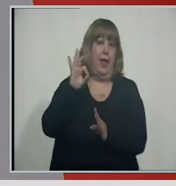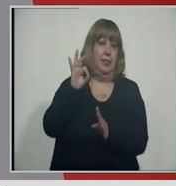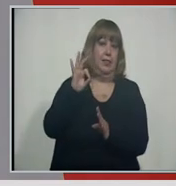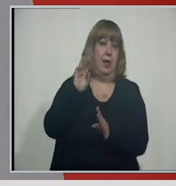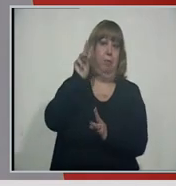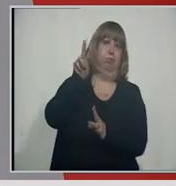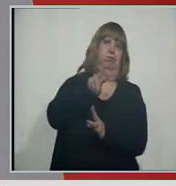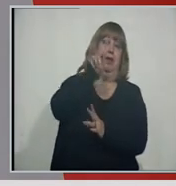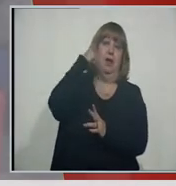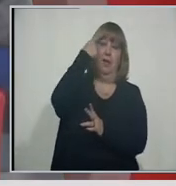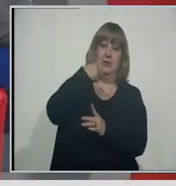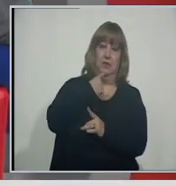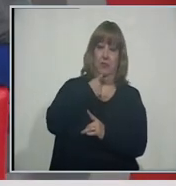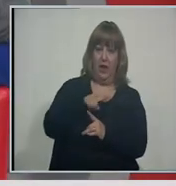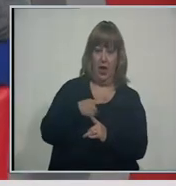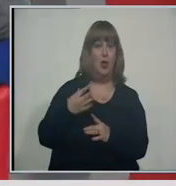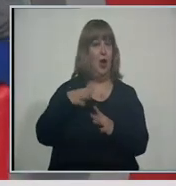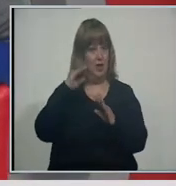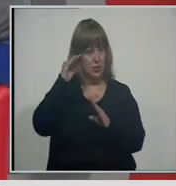al revés